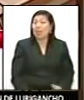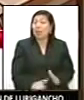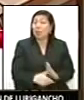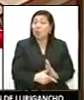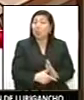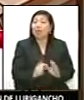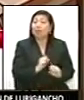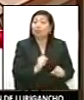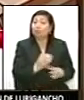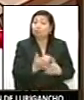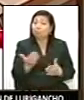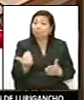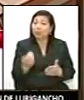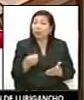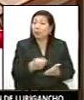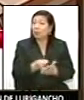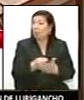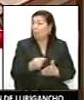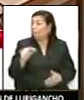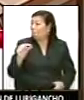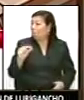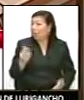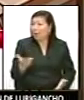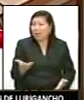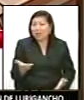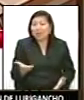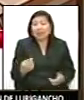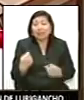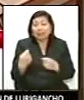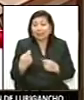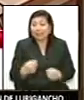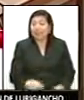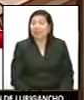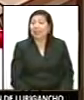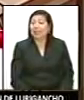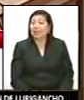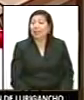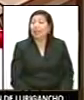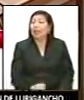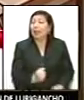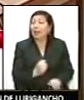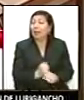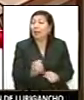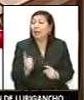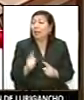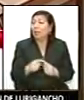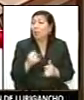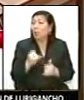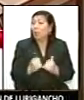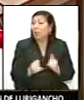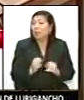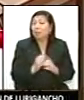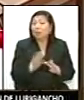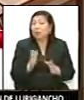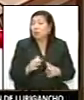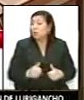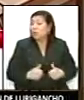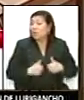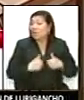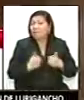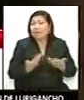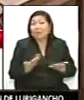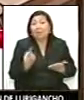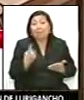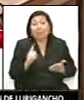de jubilarse se han ido con sueldos irrisorios y se han visto obligados a trabajar hasta el último día de sus vidas